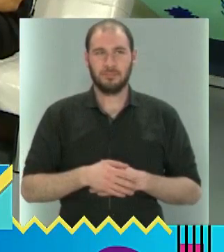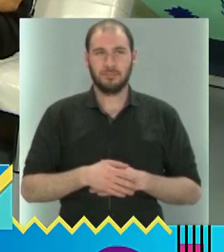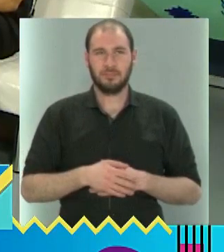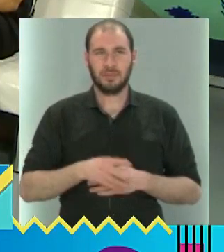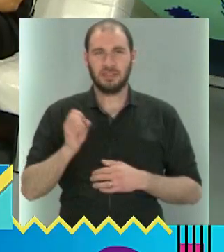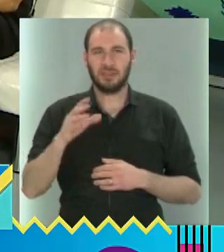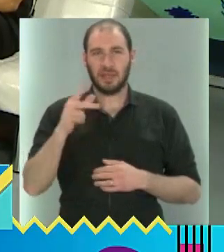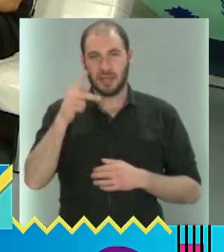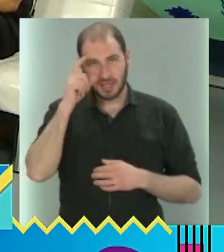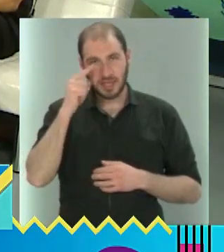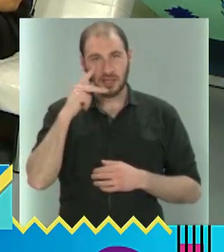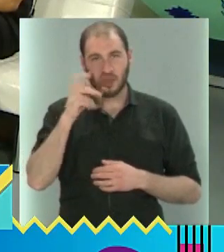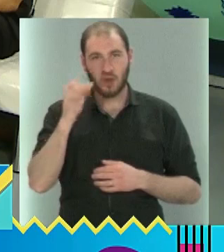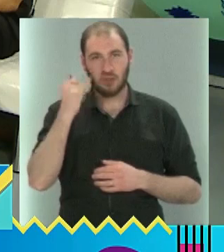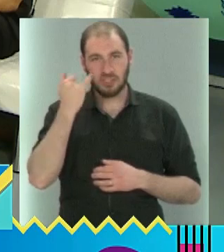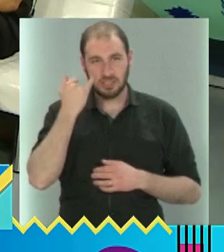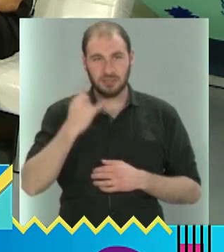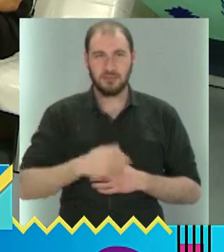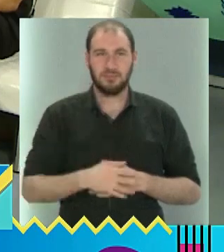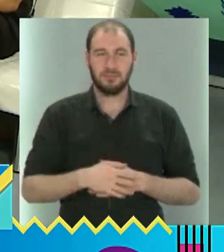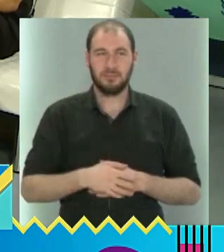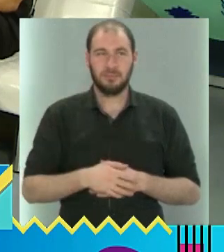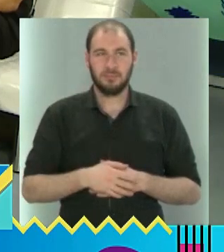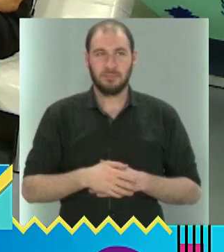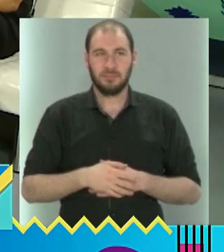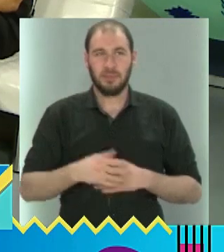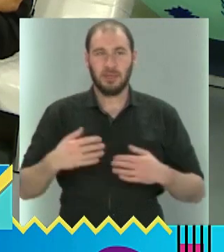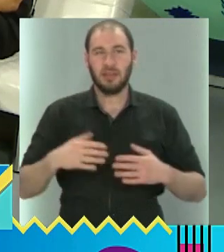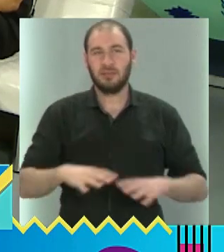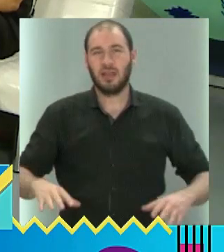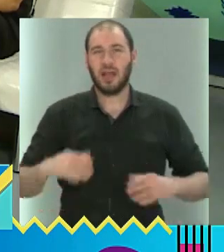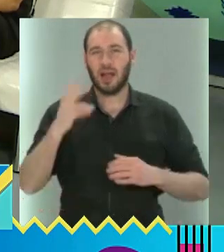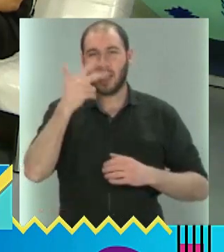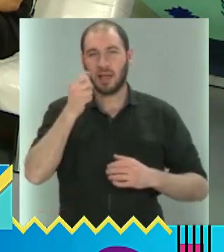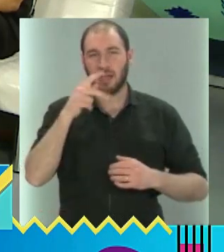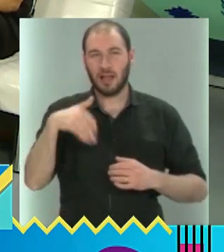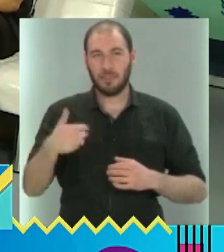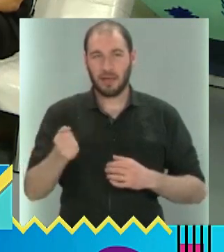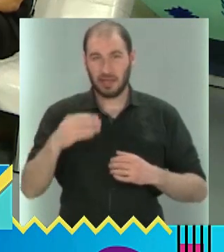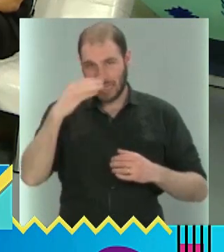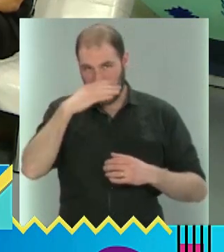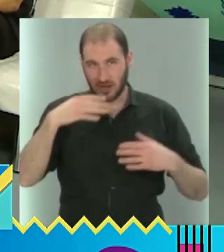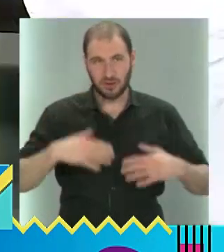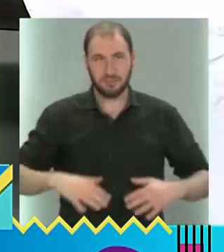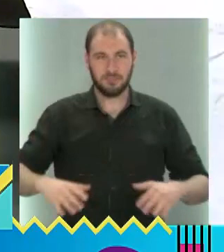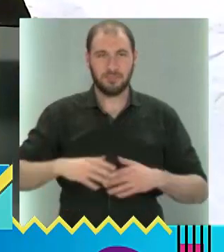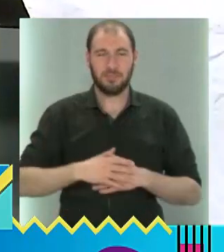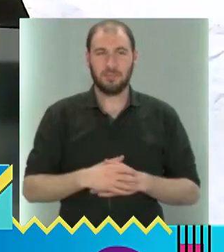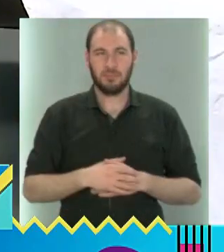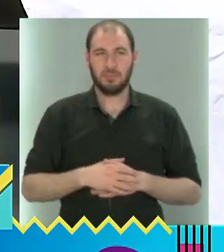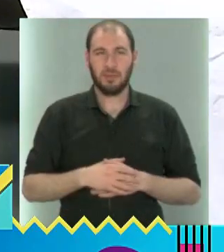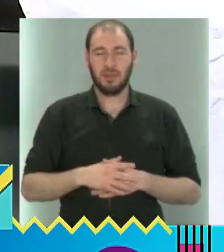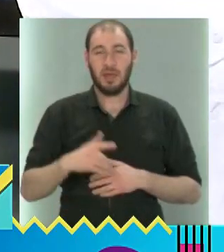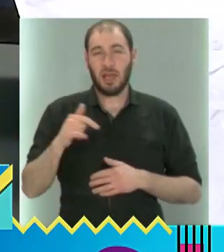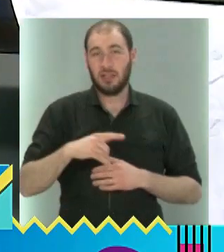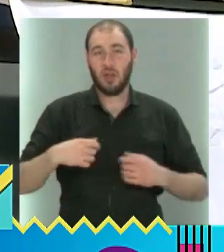se llama Keikoji. Esto es una hakama, esto negro es una hakama. Esto